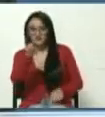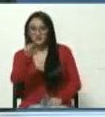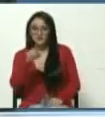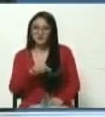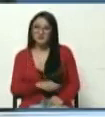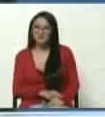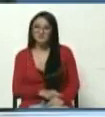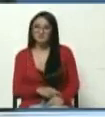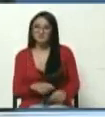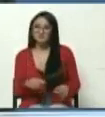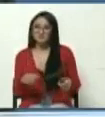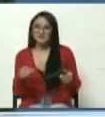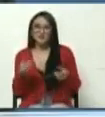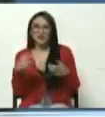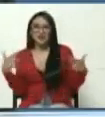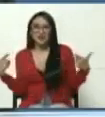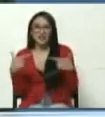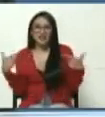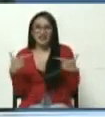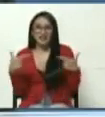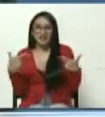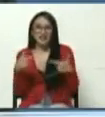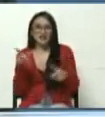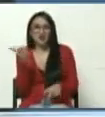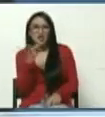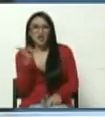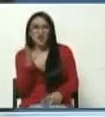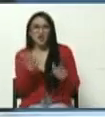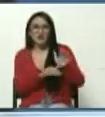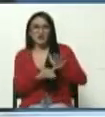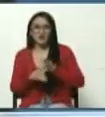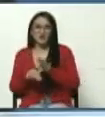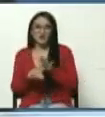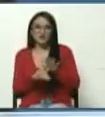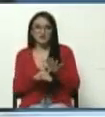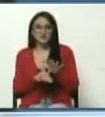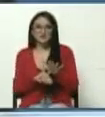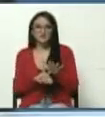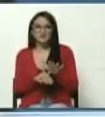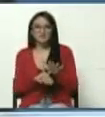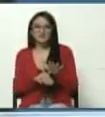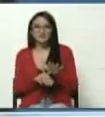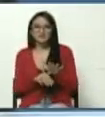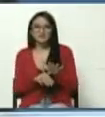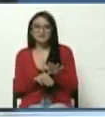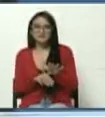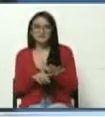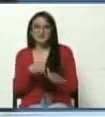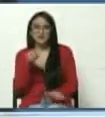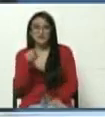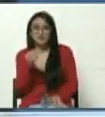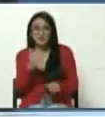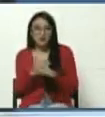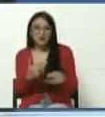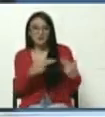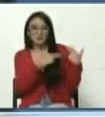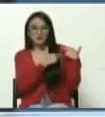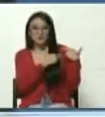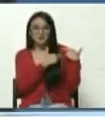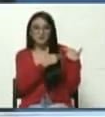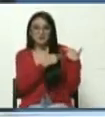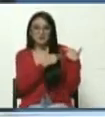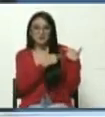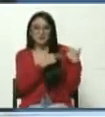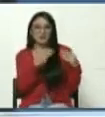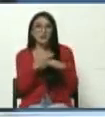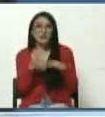Un pleito de mafiosos, de criminales y de delincuentes. Él es tan responsable